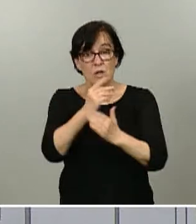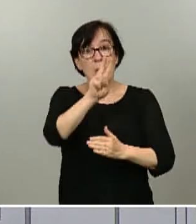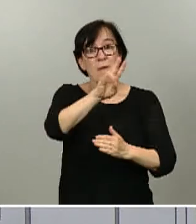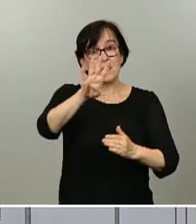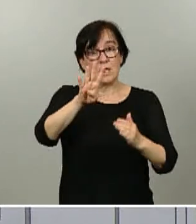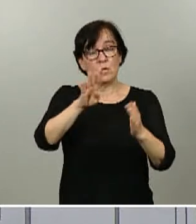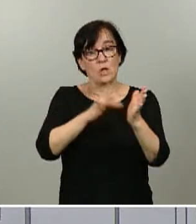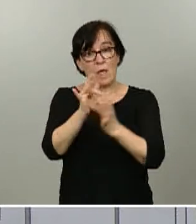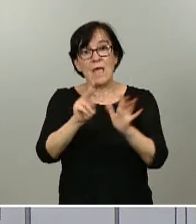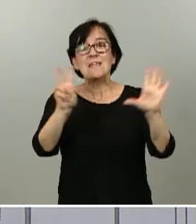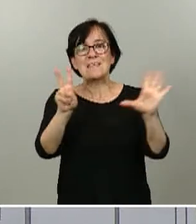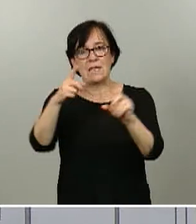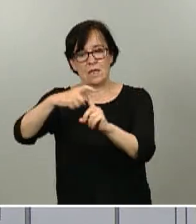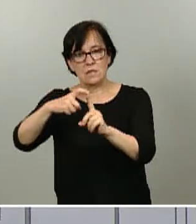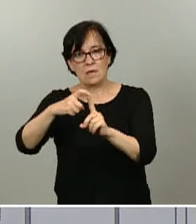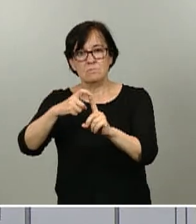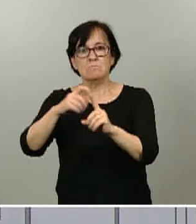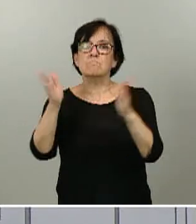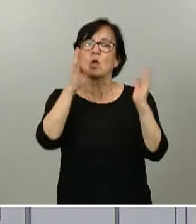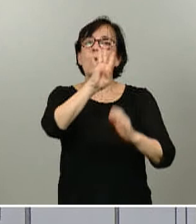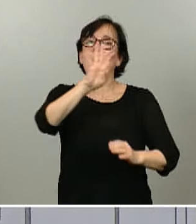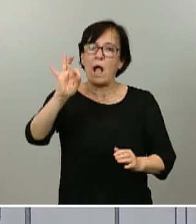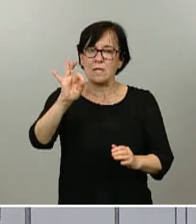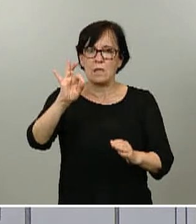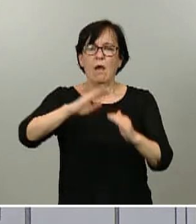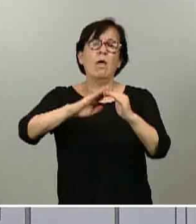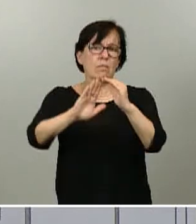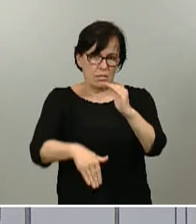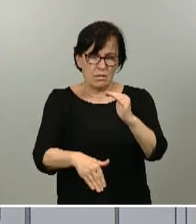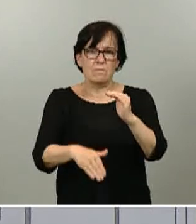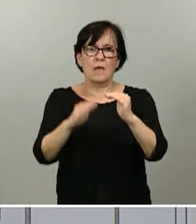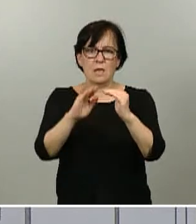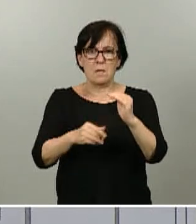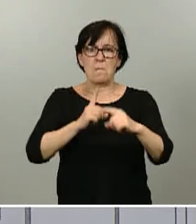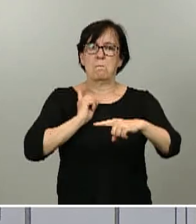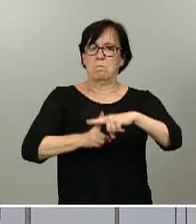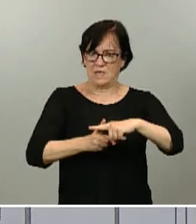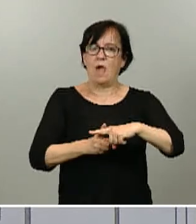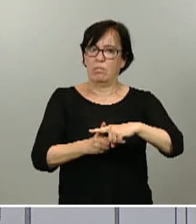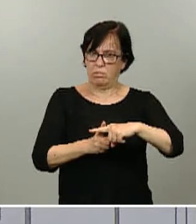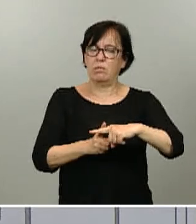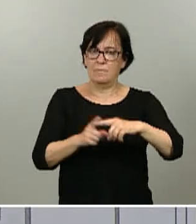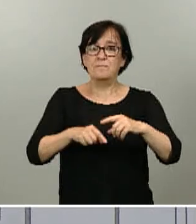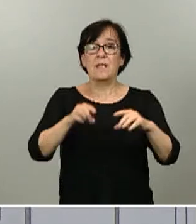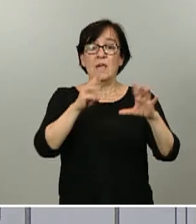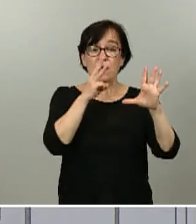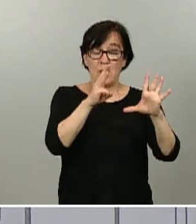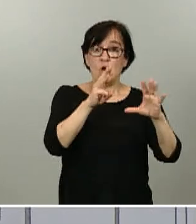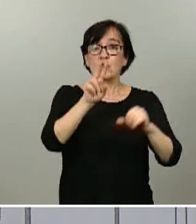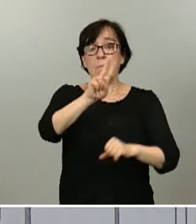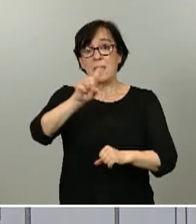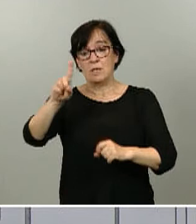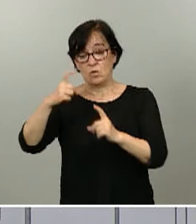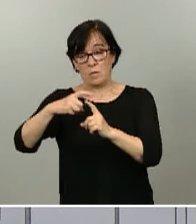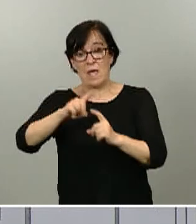mayo, fue de 40, bajó por debajo de la mitad, y del 8 al 21 de mayo, los últimos 14 días, es